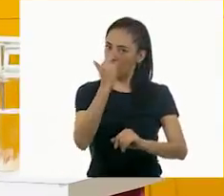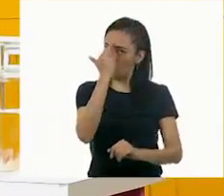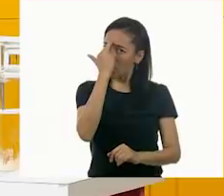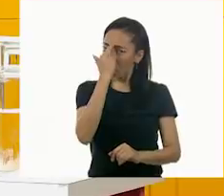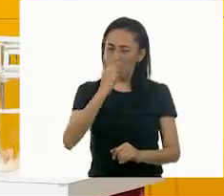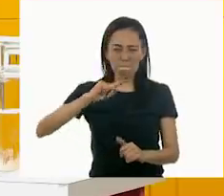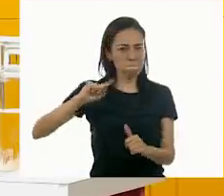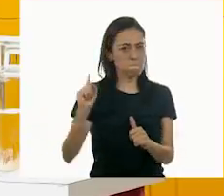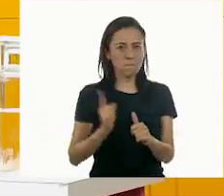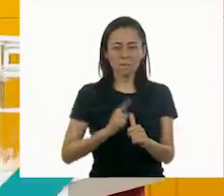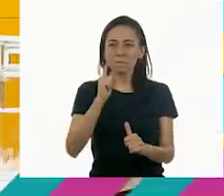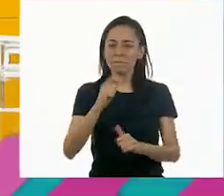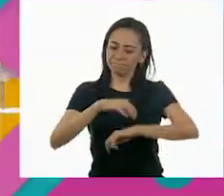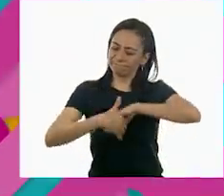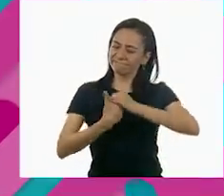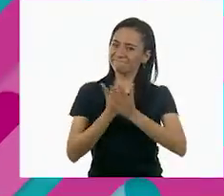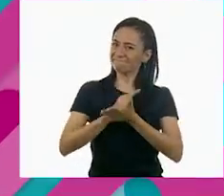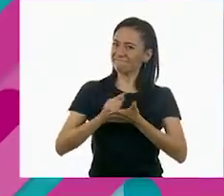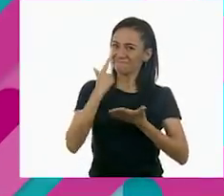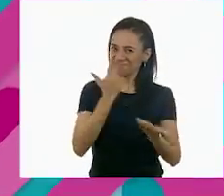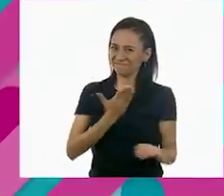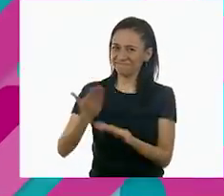que vamos con Ajo Listo.